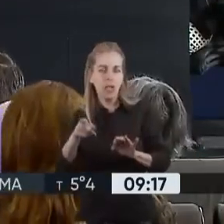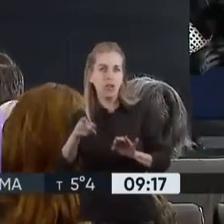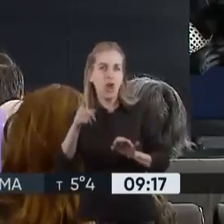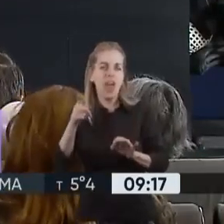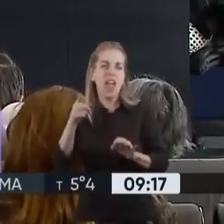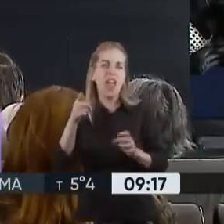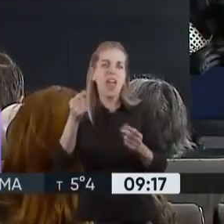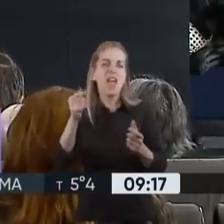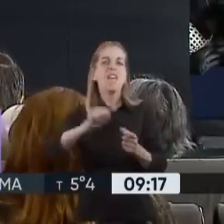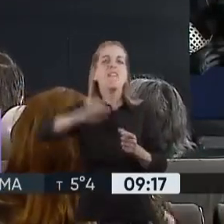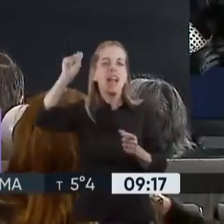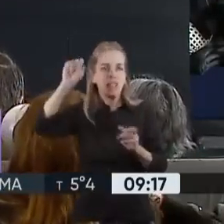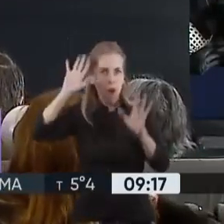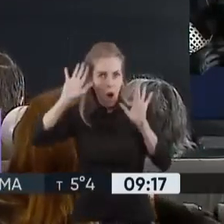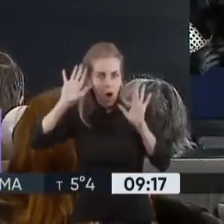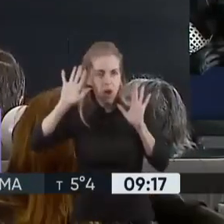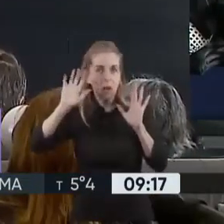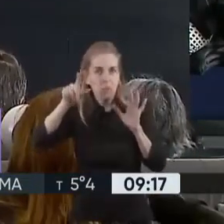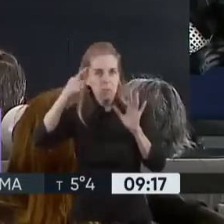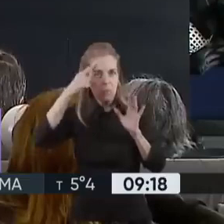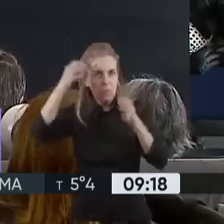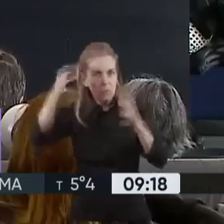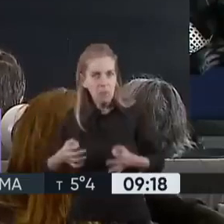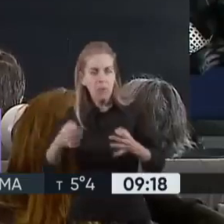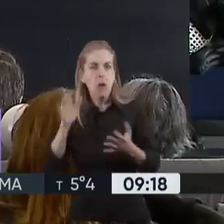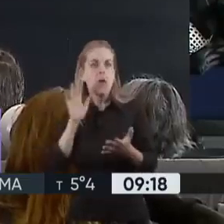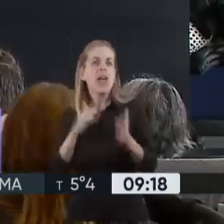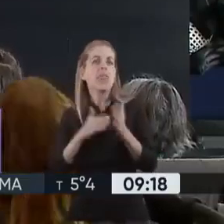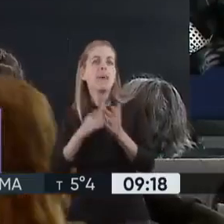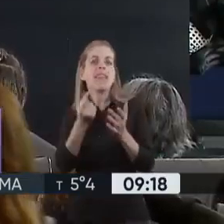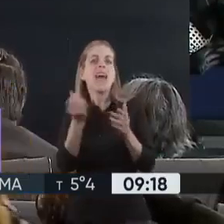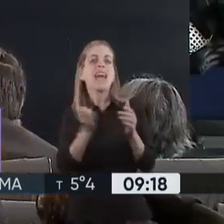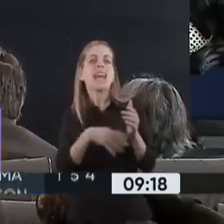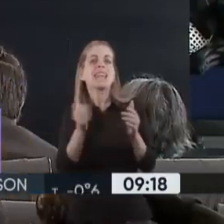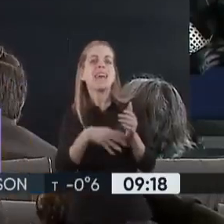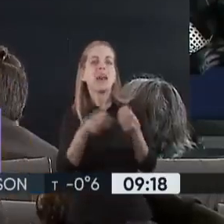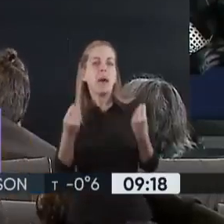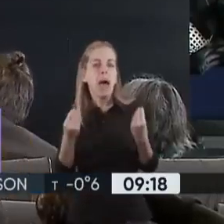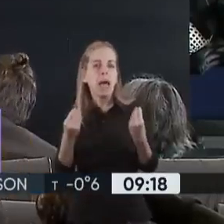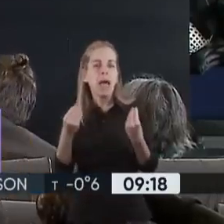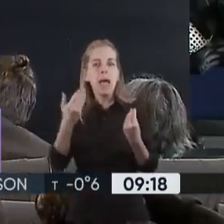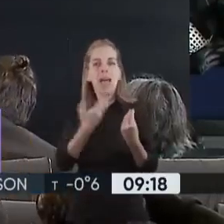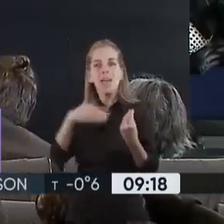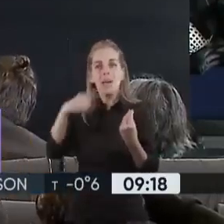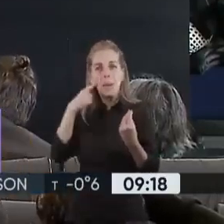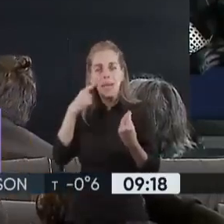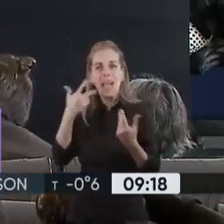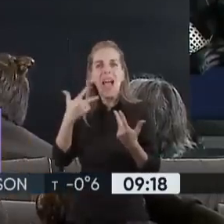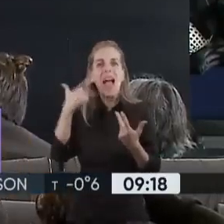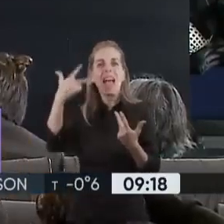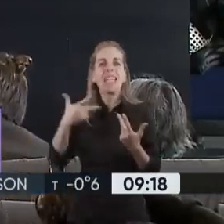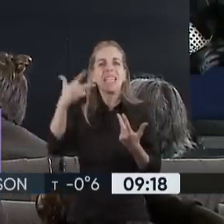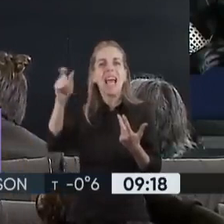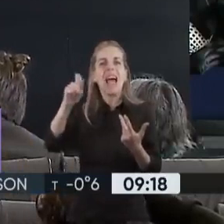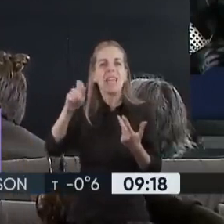determinado valor de determinada cantidad de acumulación de reservas el fondo claramente chequea cada tres meses saber si